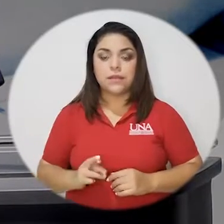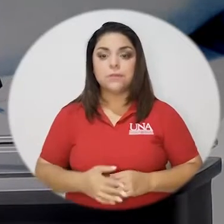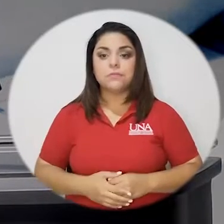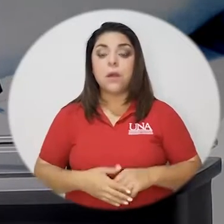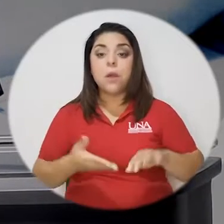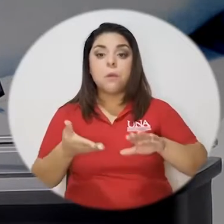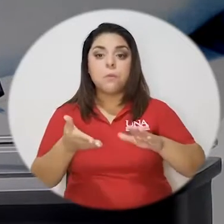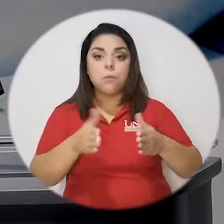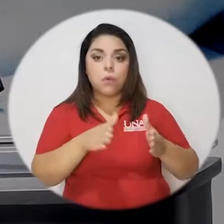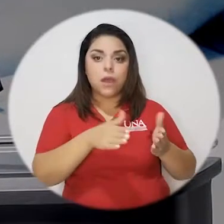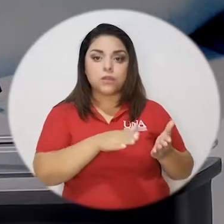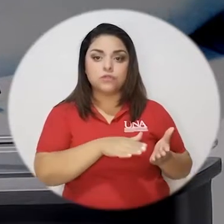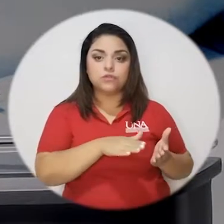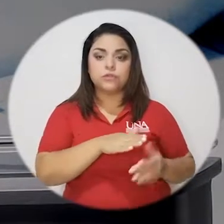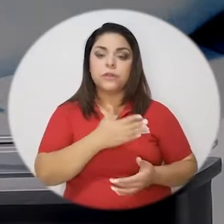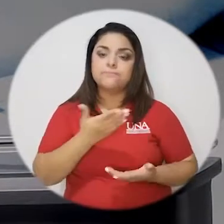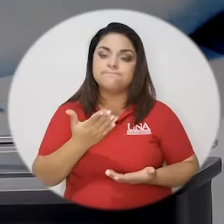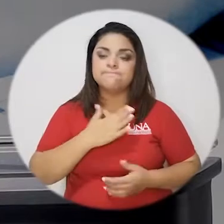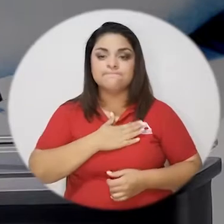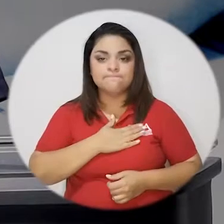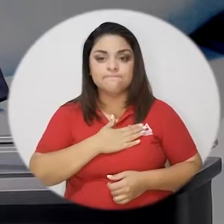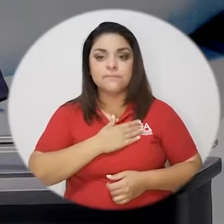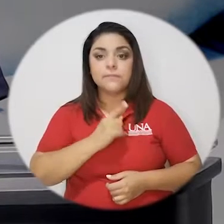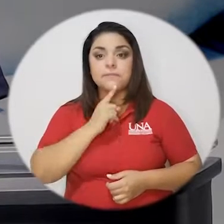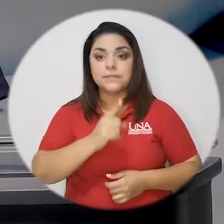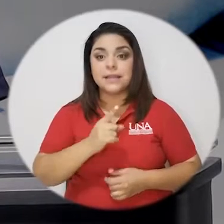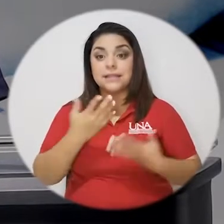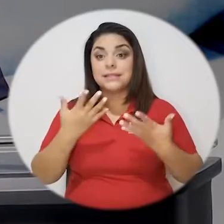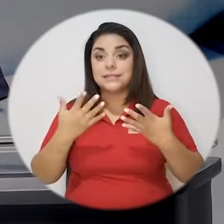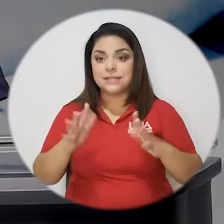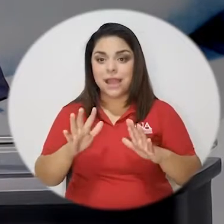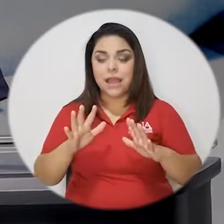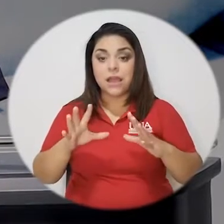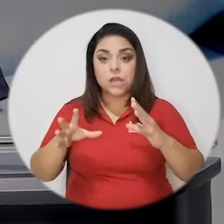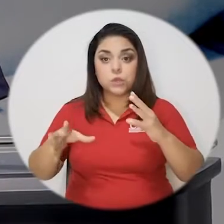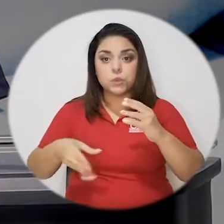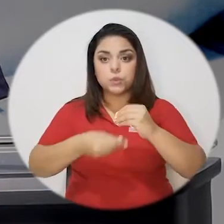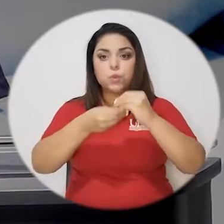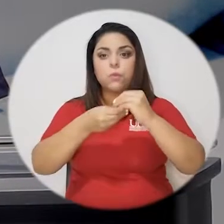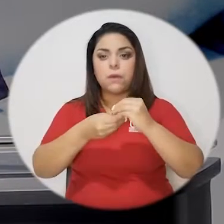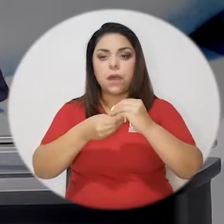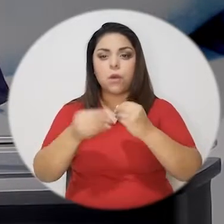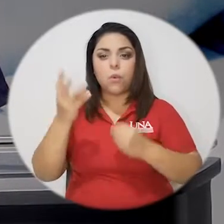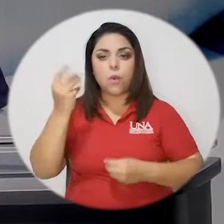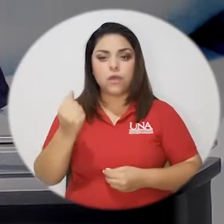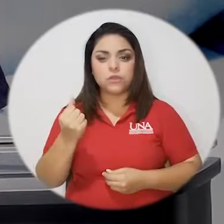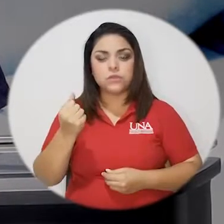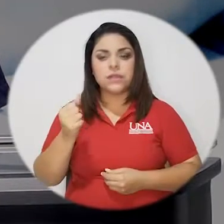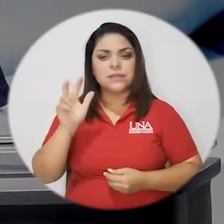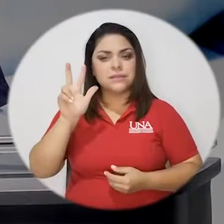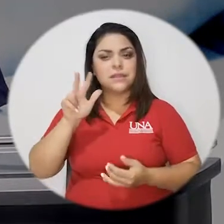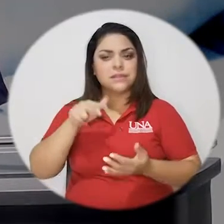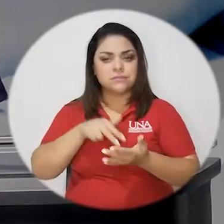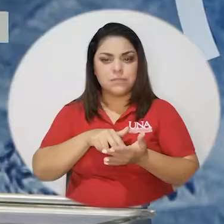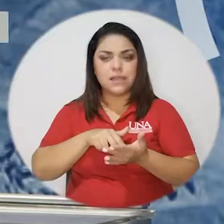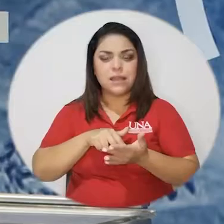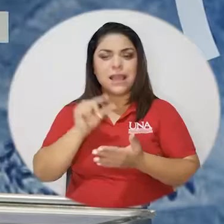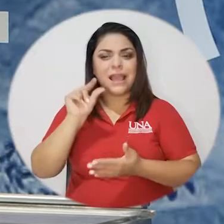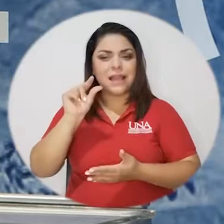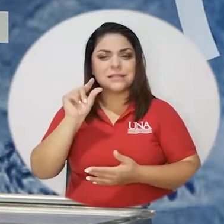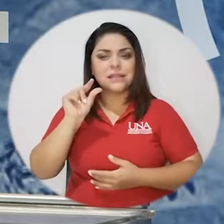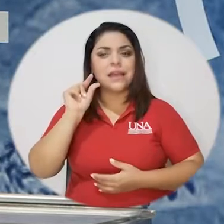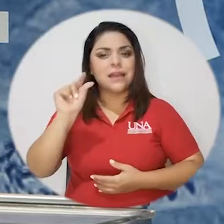muertos, fallecidos, que desafortunadamente ya estamos sumando Casi 3.000.